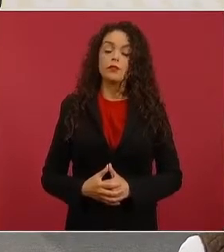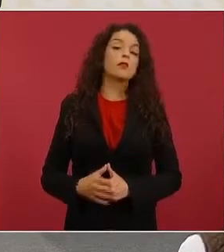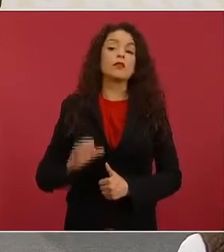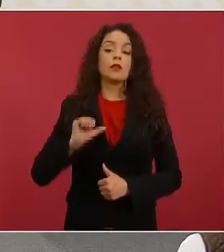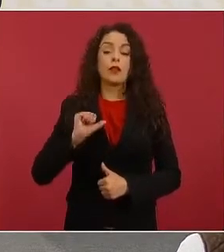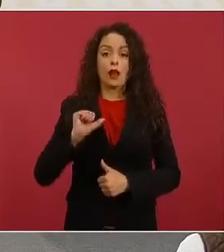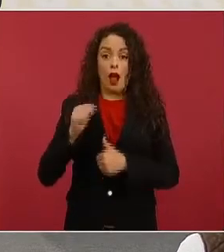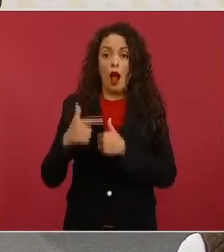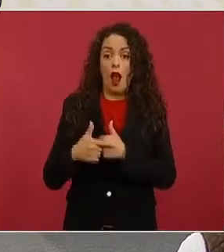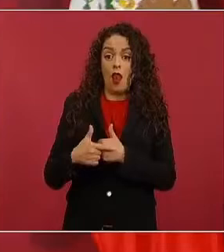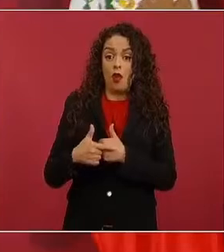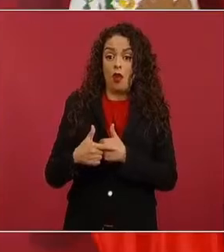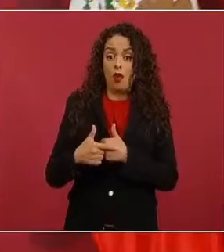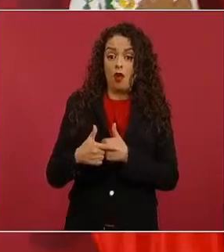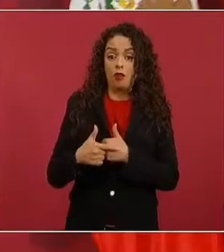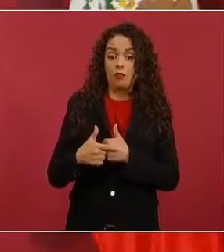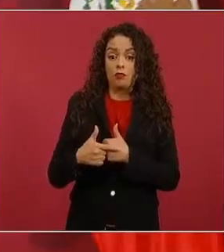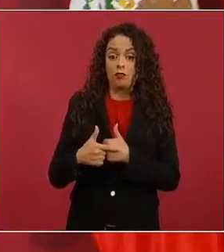protestas,